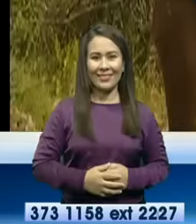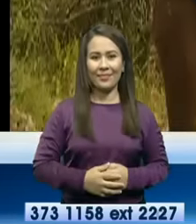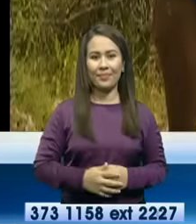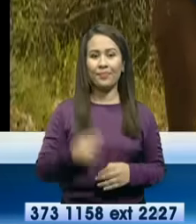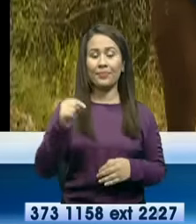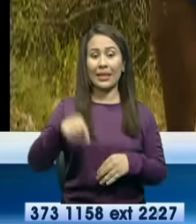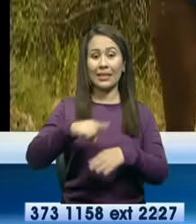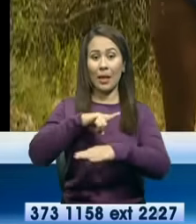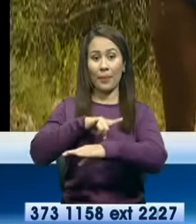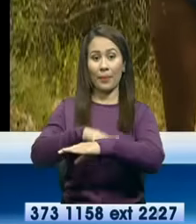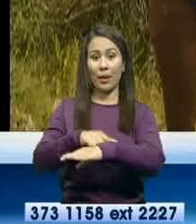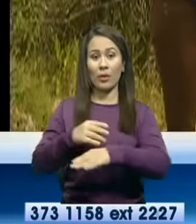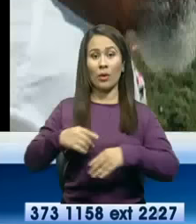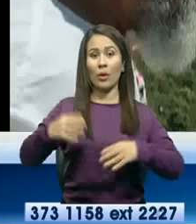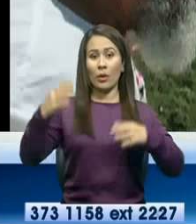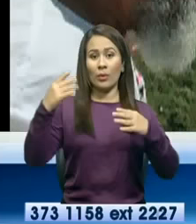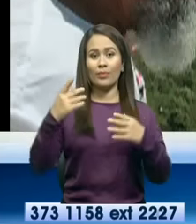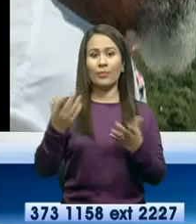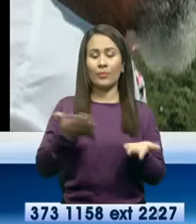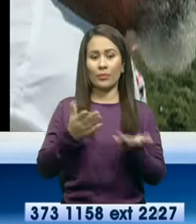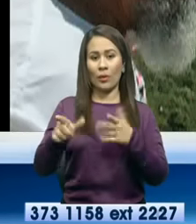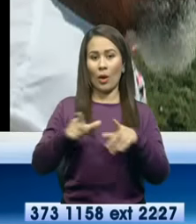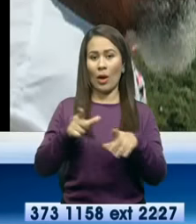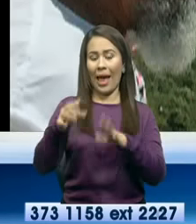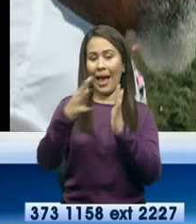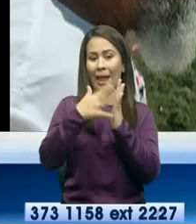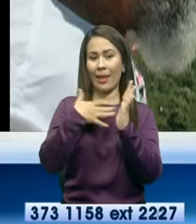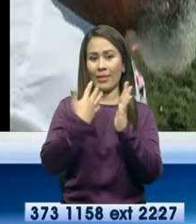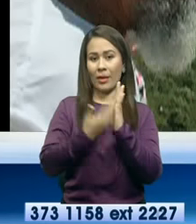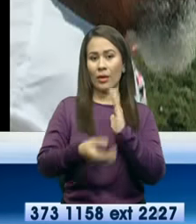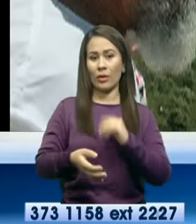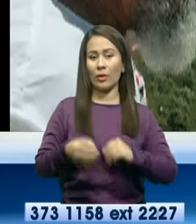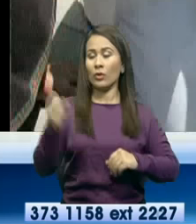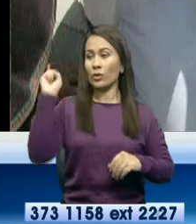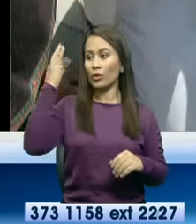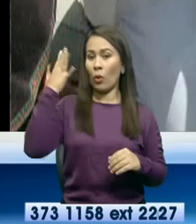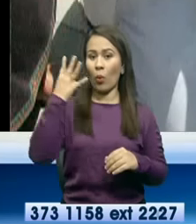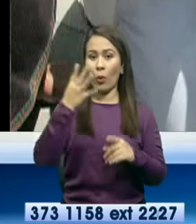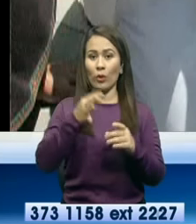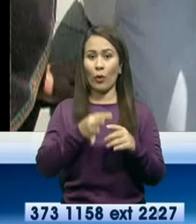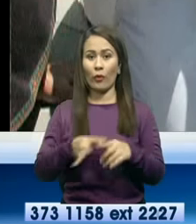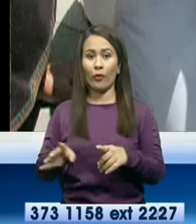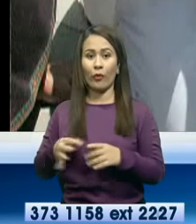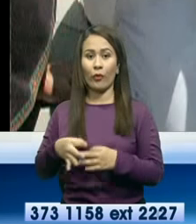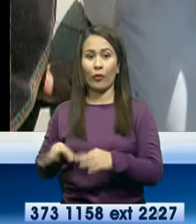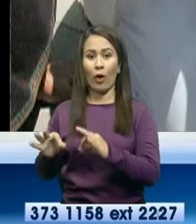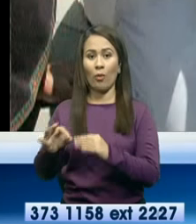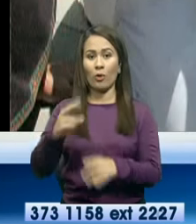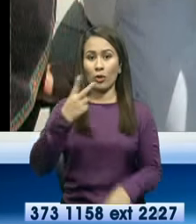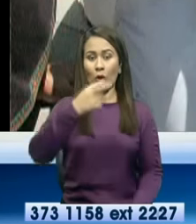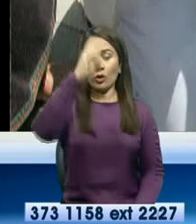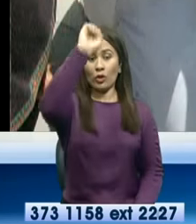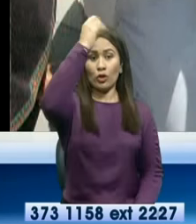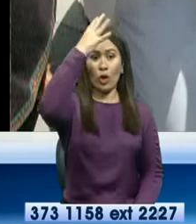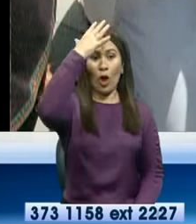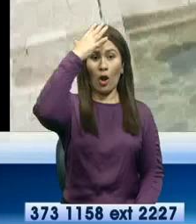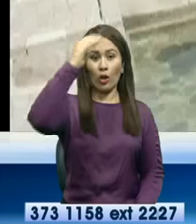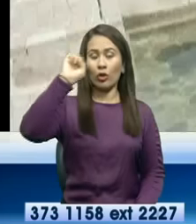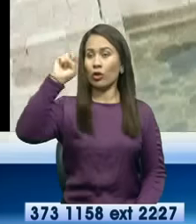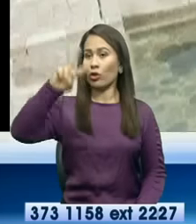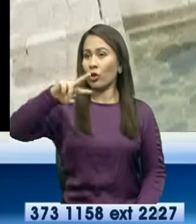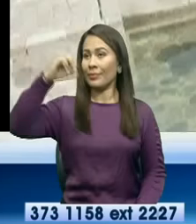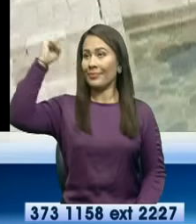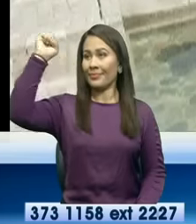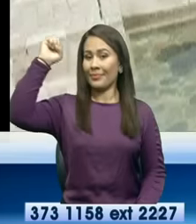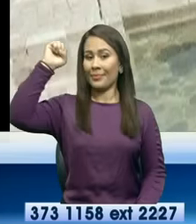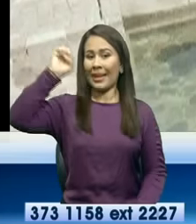Este baño es como de acuerdo al calendario solar, que nos da los cuatro tiempos del año, los dos solsticios y los dos equinoccios, que